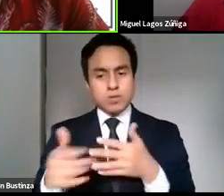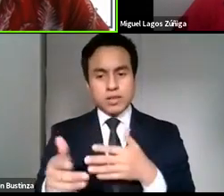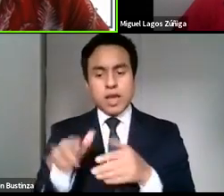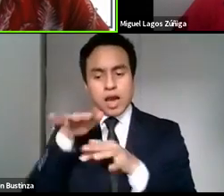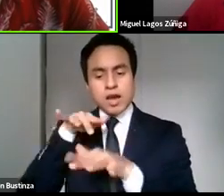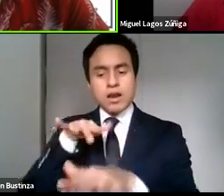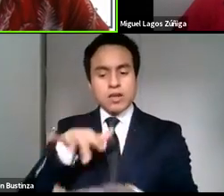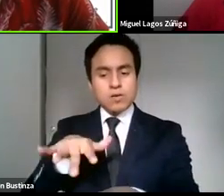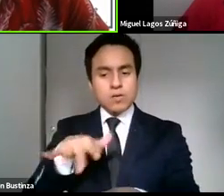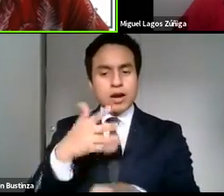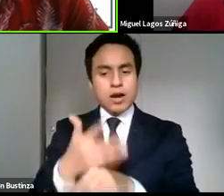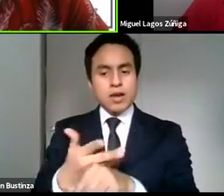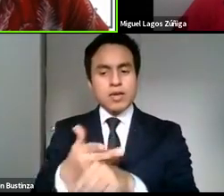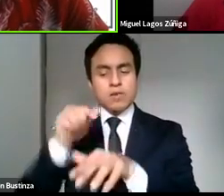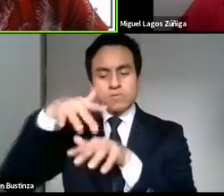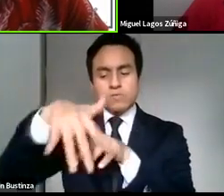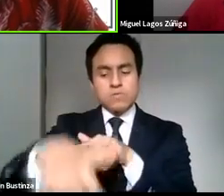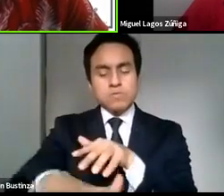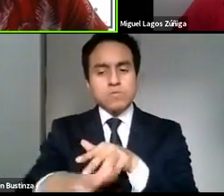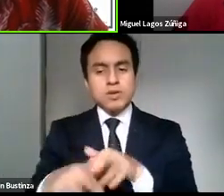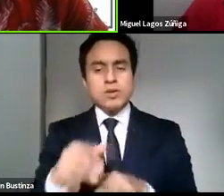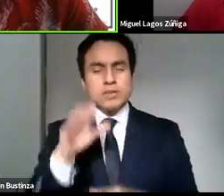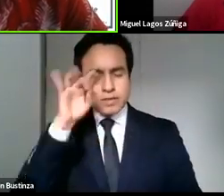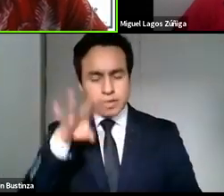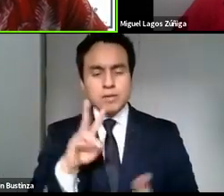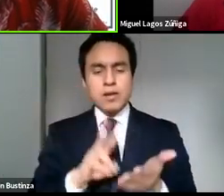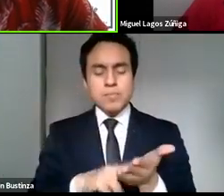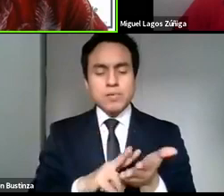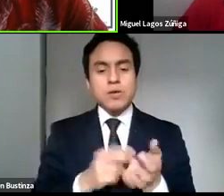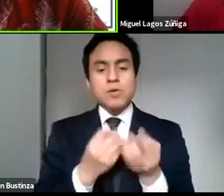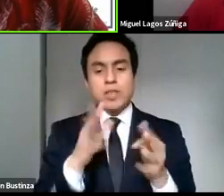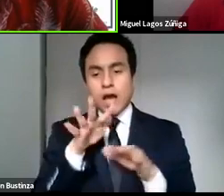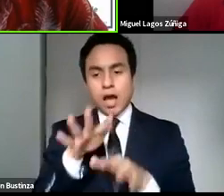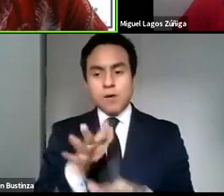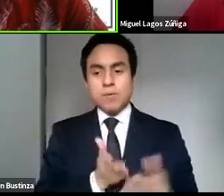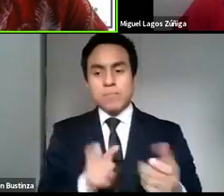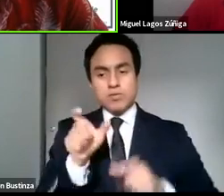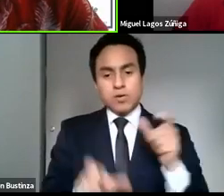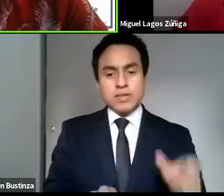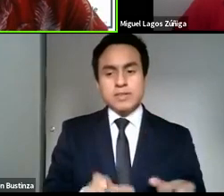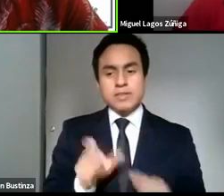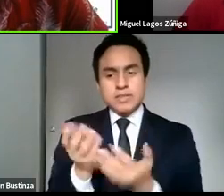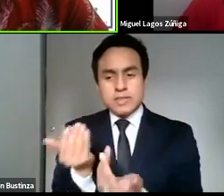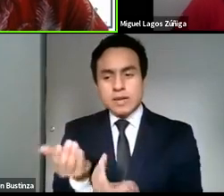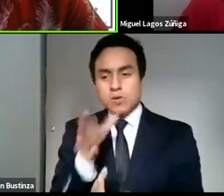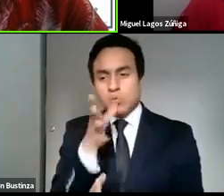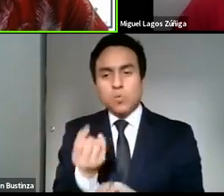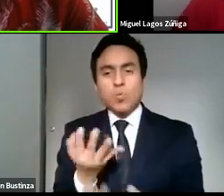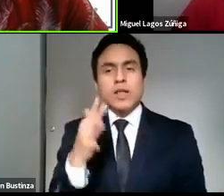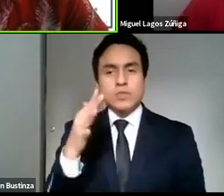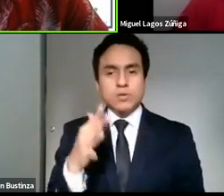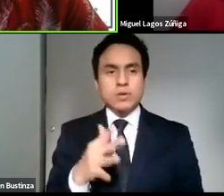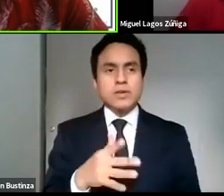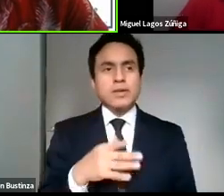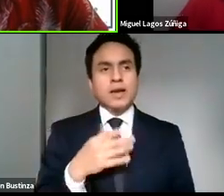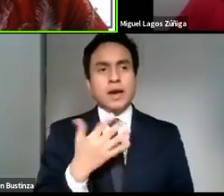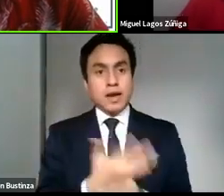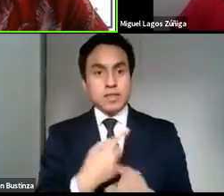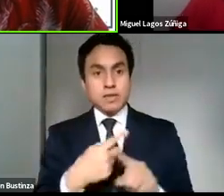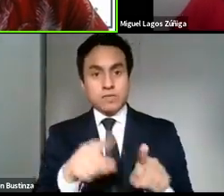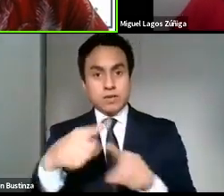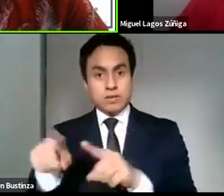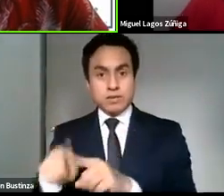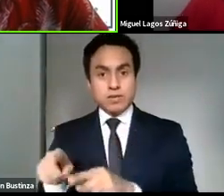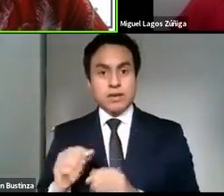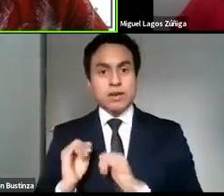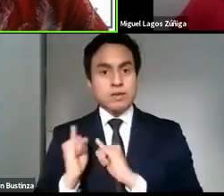ríos una vez que se precipita? ¿Se sabe realmente cuánta agua es demandada por los distintos usuarios? ¿Existen diferencias entre los